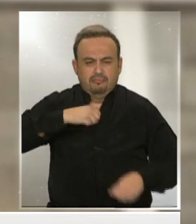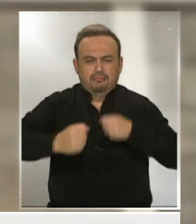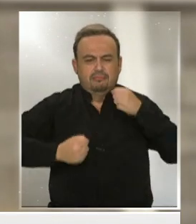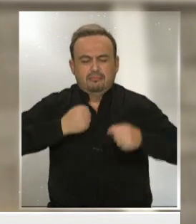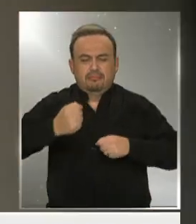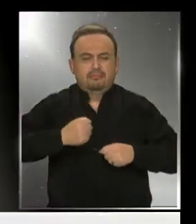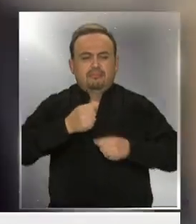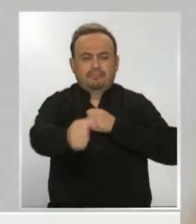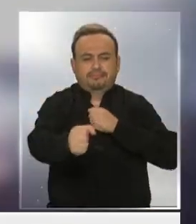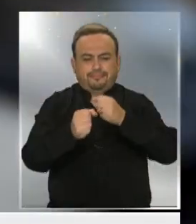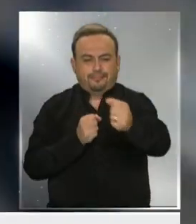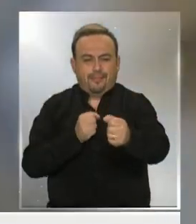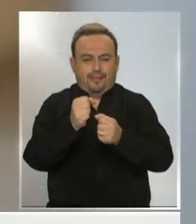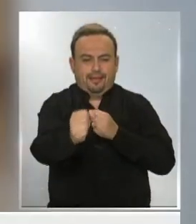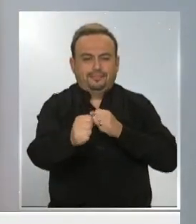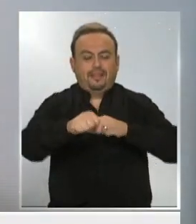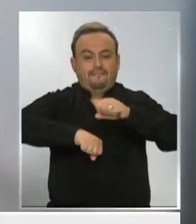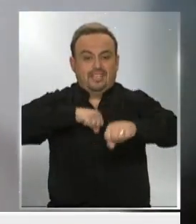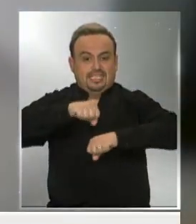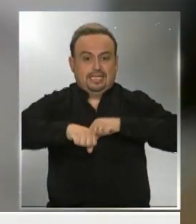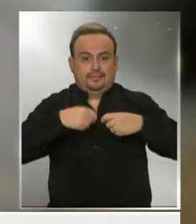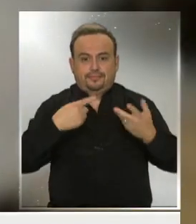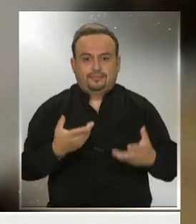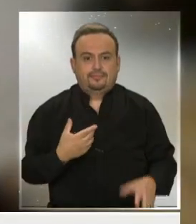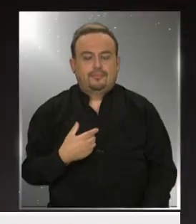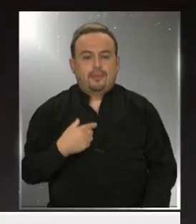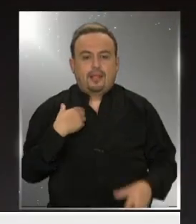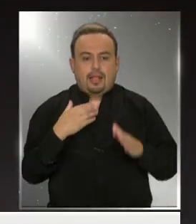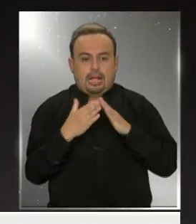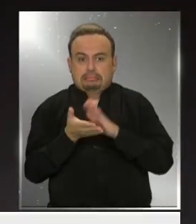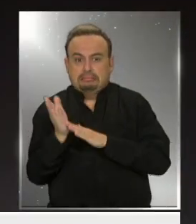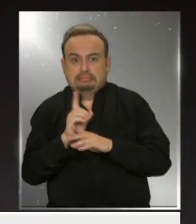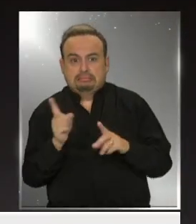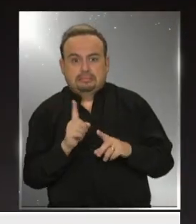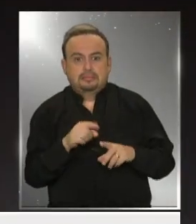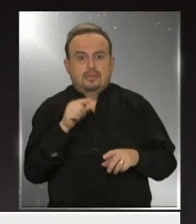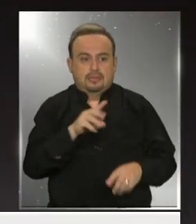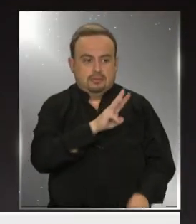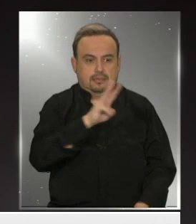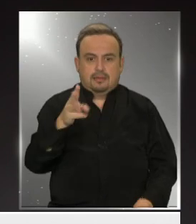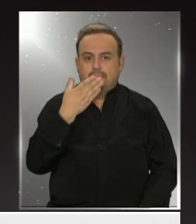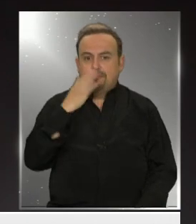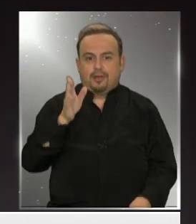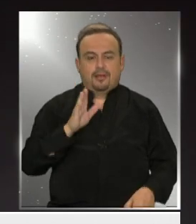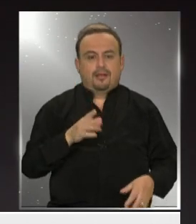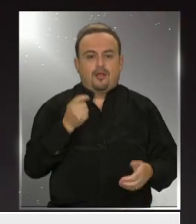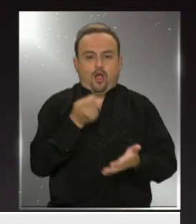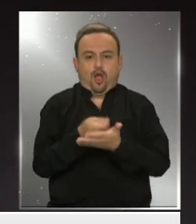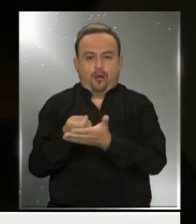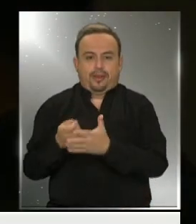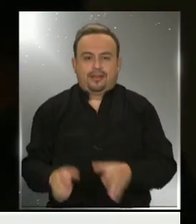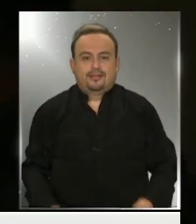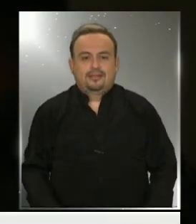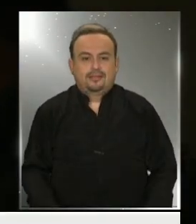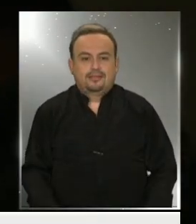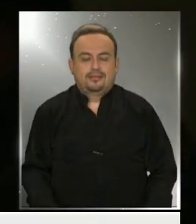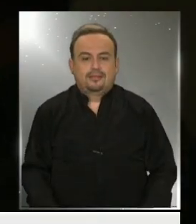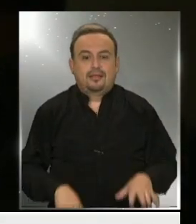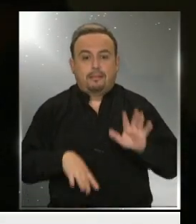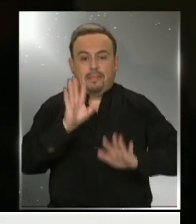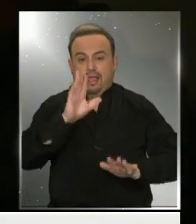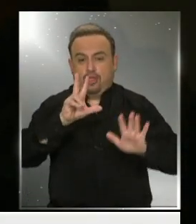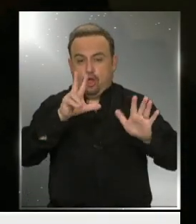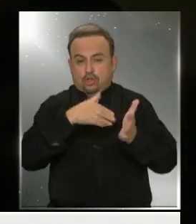elípticas, bicicletas. Y como la idea no era moverse de casa, el comercio online era la mejor vía para comprar. De los más de 8